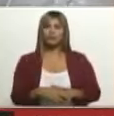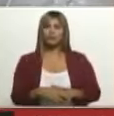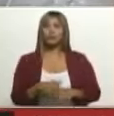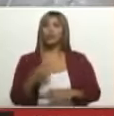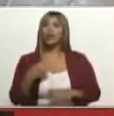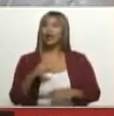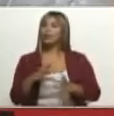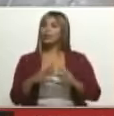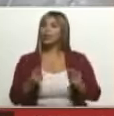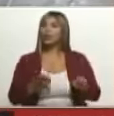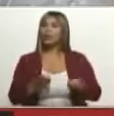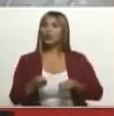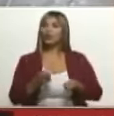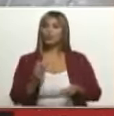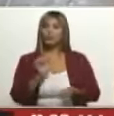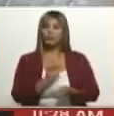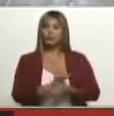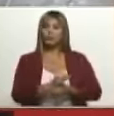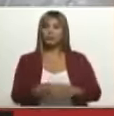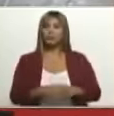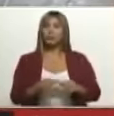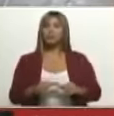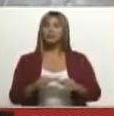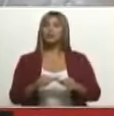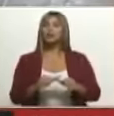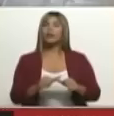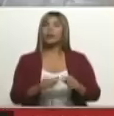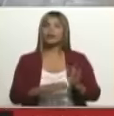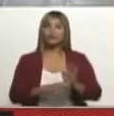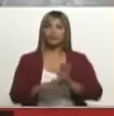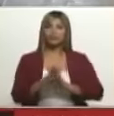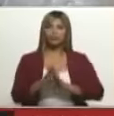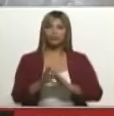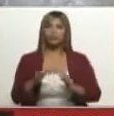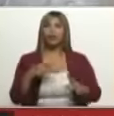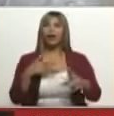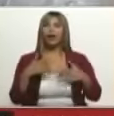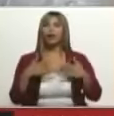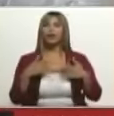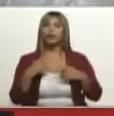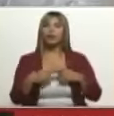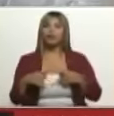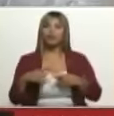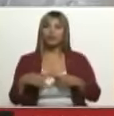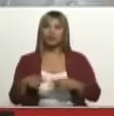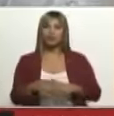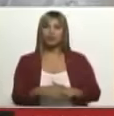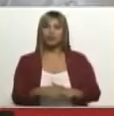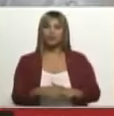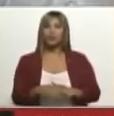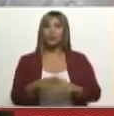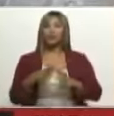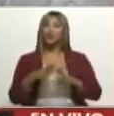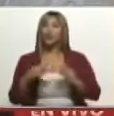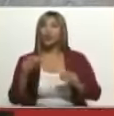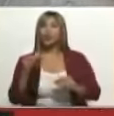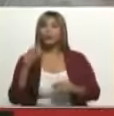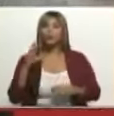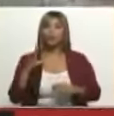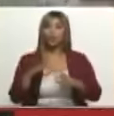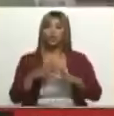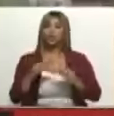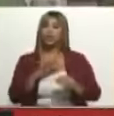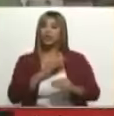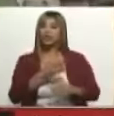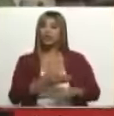tenemos control del sistema penitenciario y seguiremos avanzando con actividades diversas. Y tenemos toda la capacidad, toda la